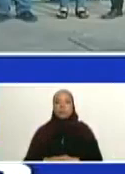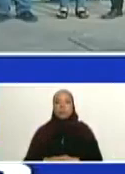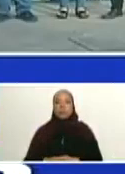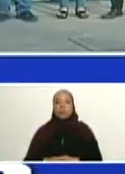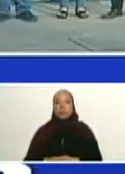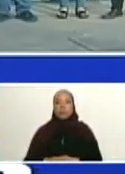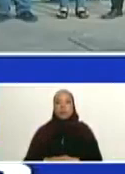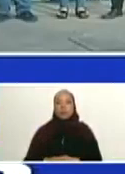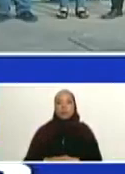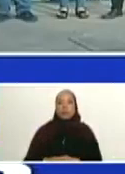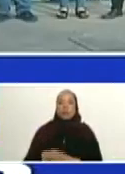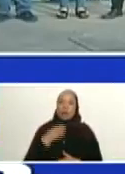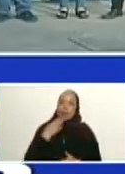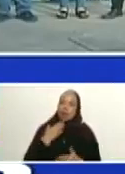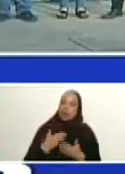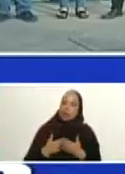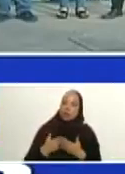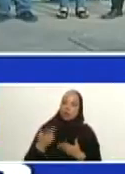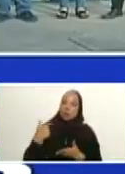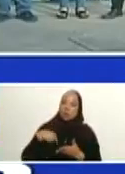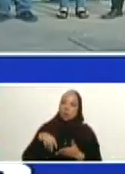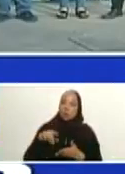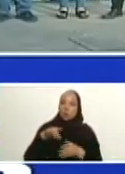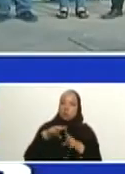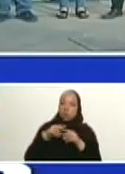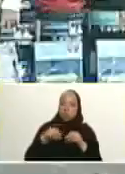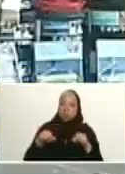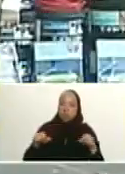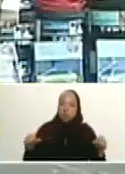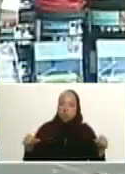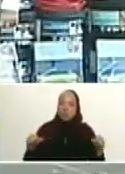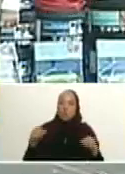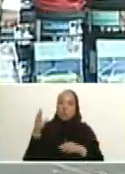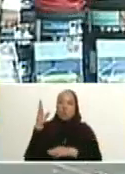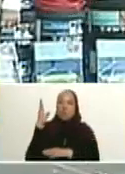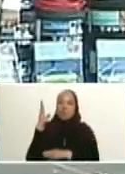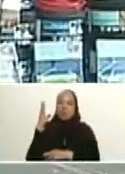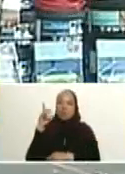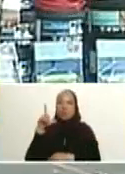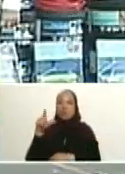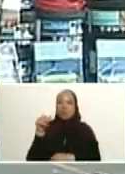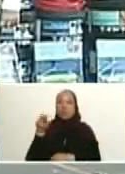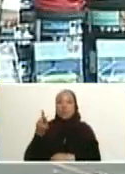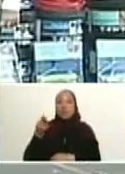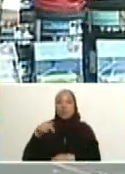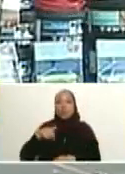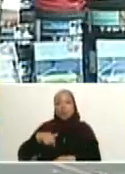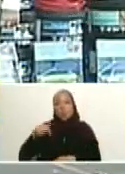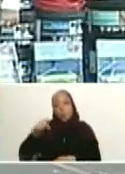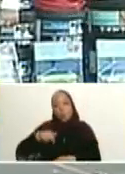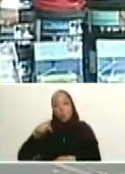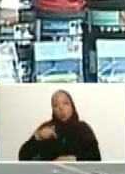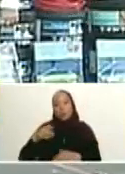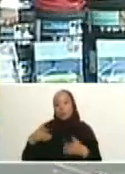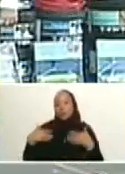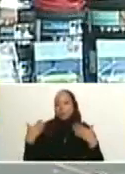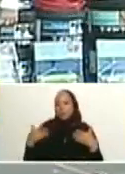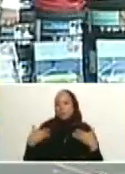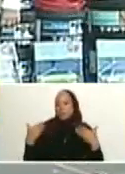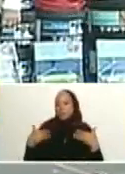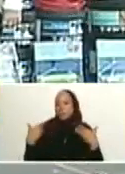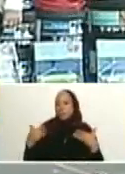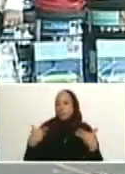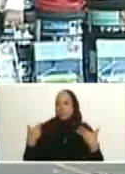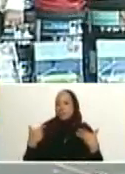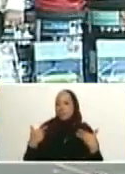Mi comandante presidente, desde aquí en la tierra de Jacinto Lara Meléndez. Hoy estamos alegres, contentos,